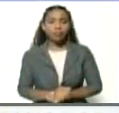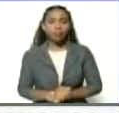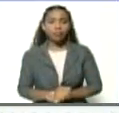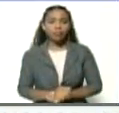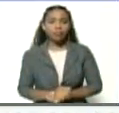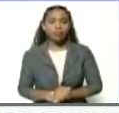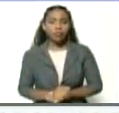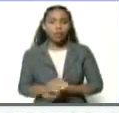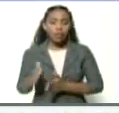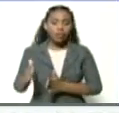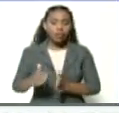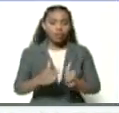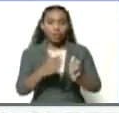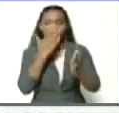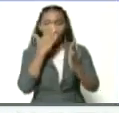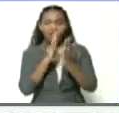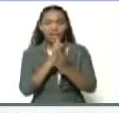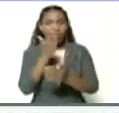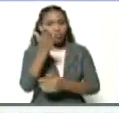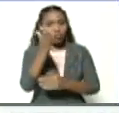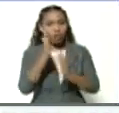Pasó por frente a su casa.